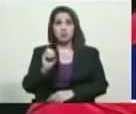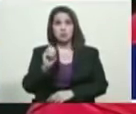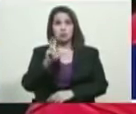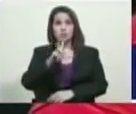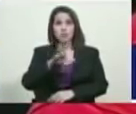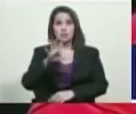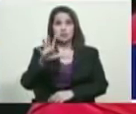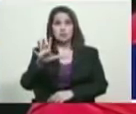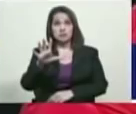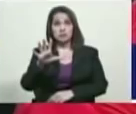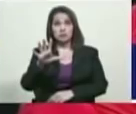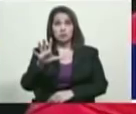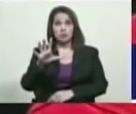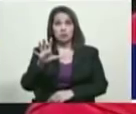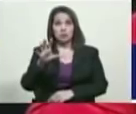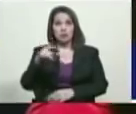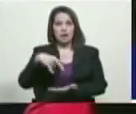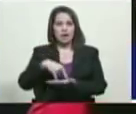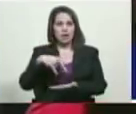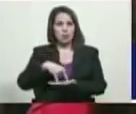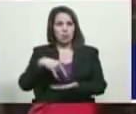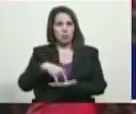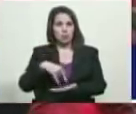237 compatriotas del Estado Carabobo